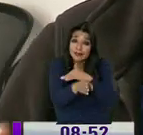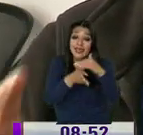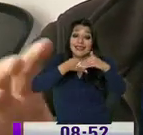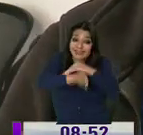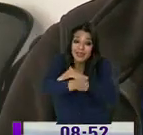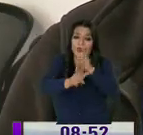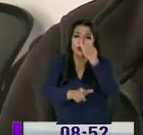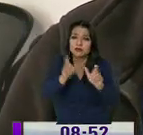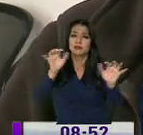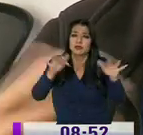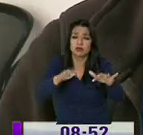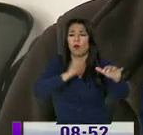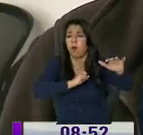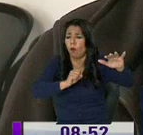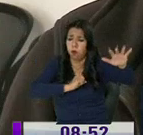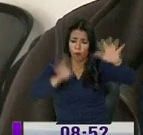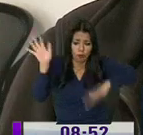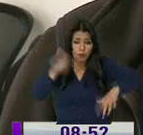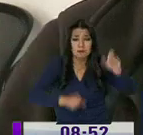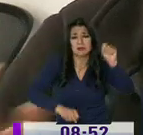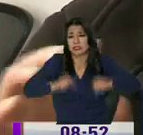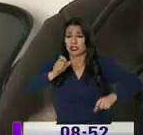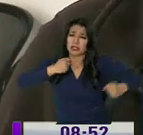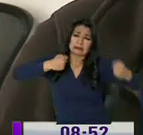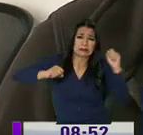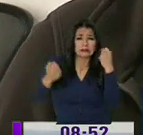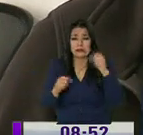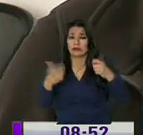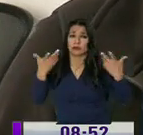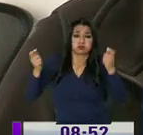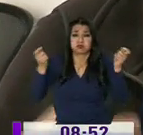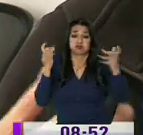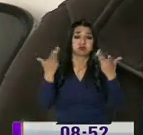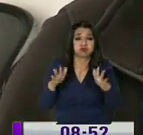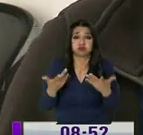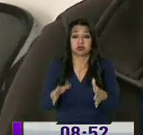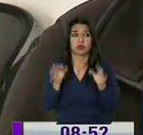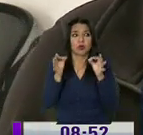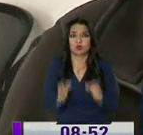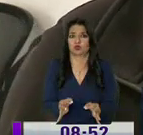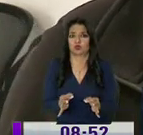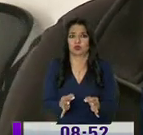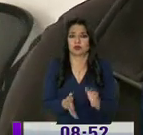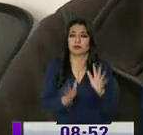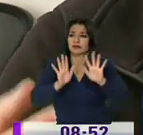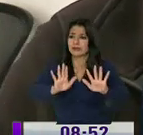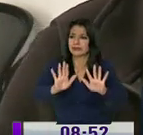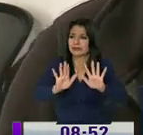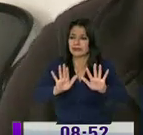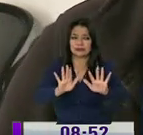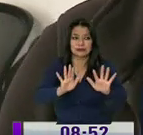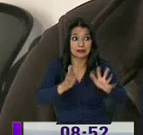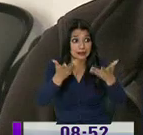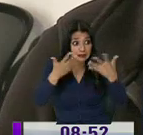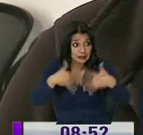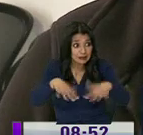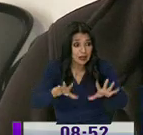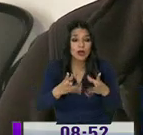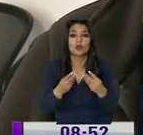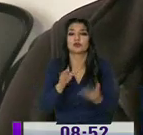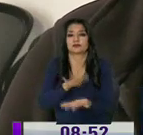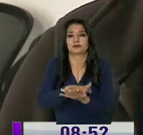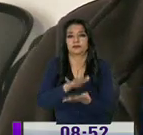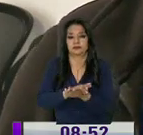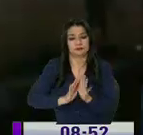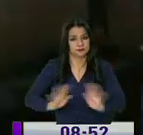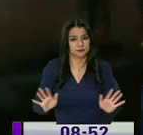la entrada. Eso exacerbó a la gente, tuvimos que contener que no salieran, en fin, pero en poco tiempo